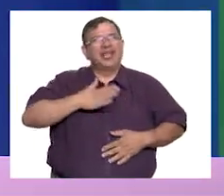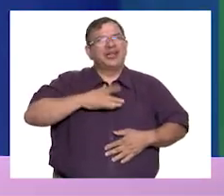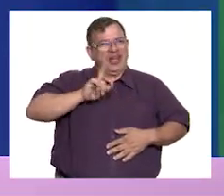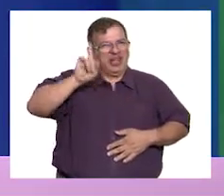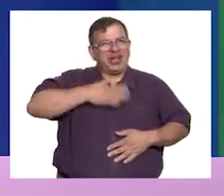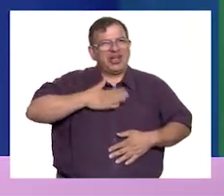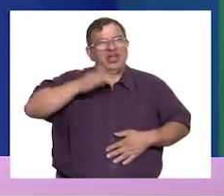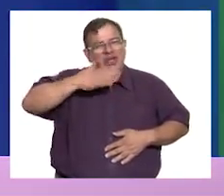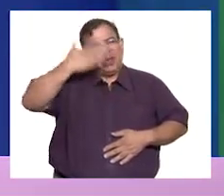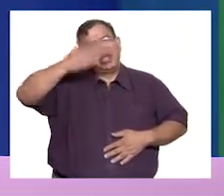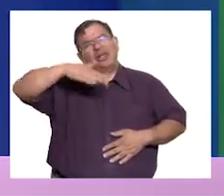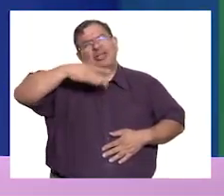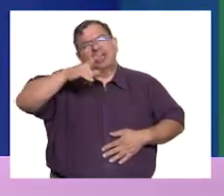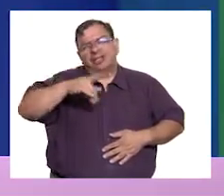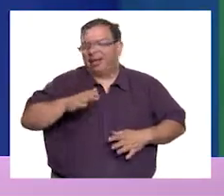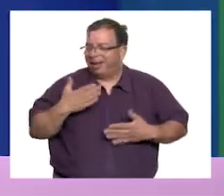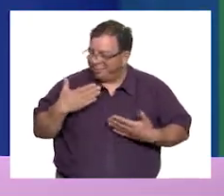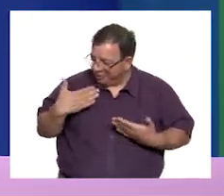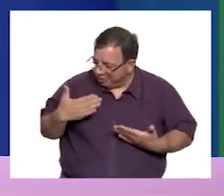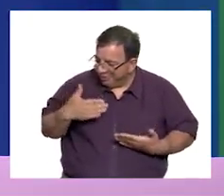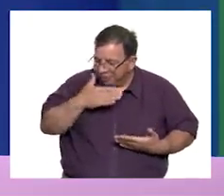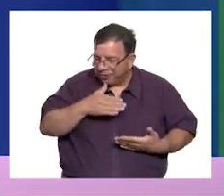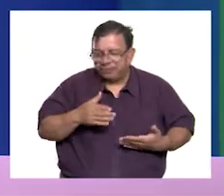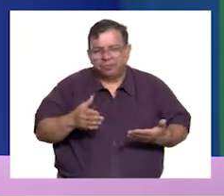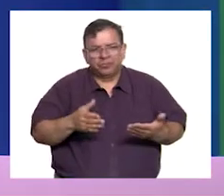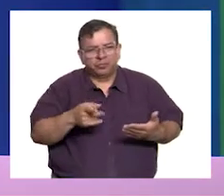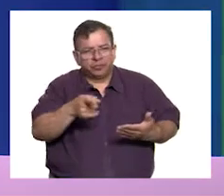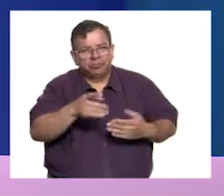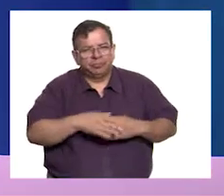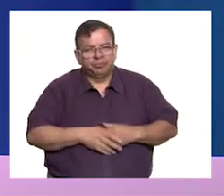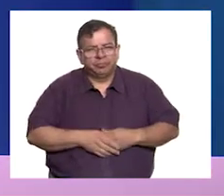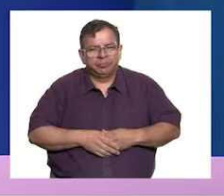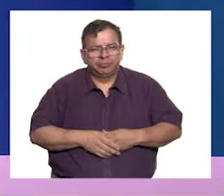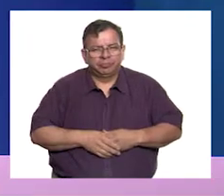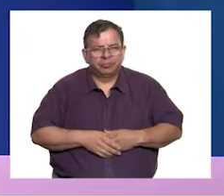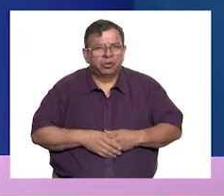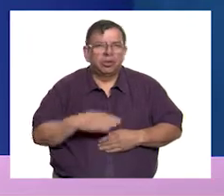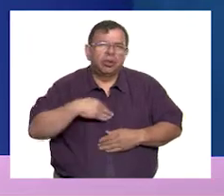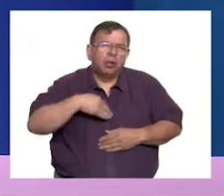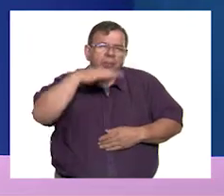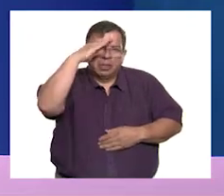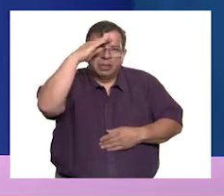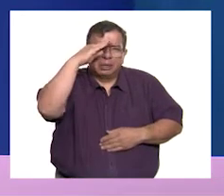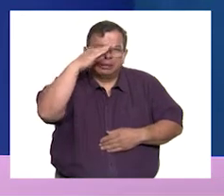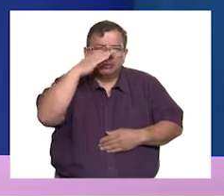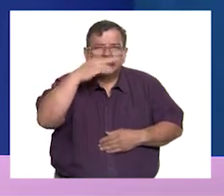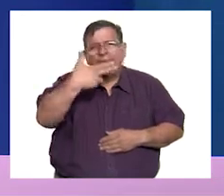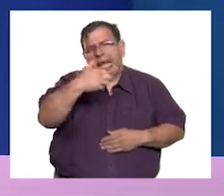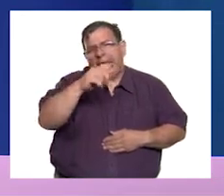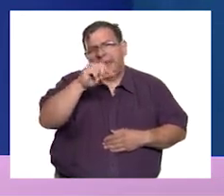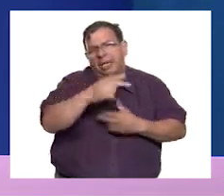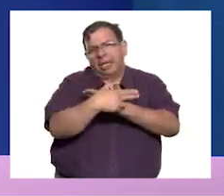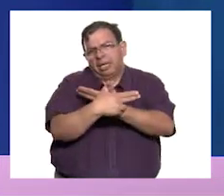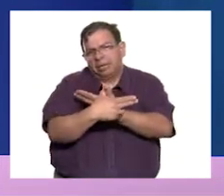Yo, profe, yo sé. Muy bien, Ton. ¿Qué piensas? Yo pienso que es el hada. Su nombre da título